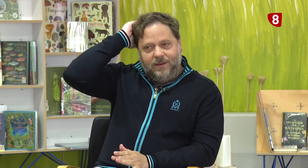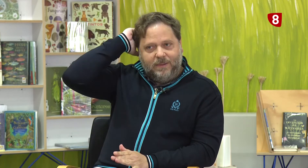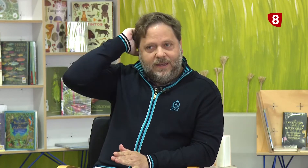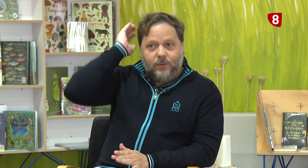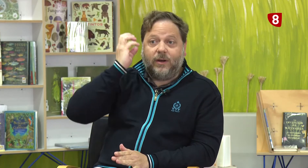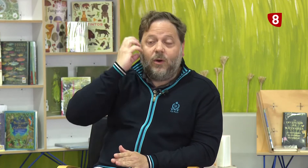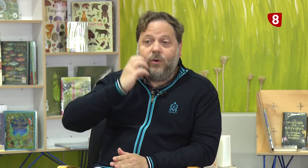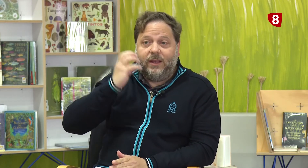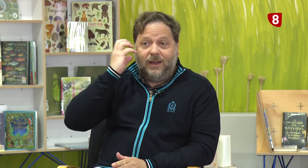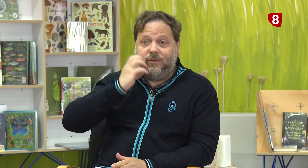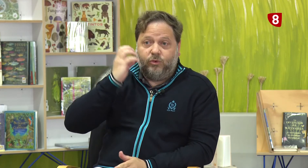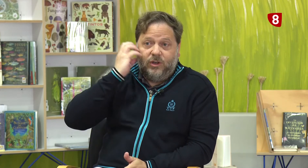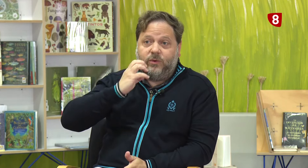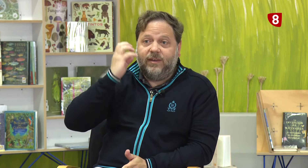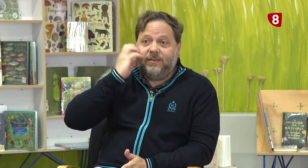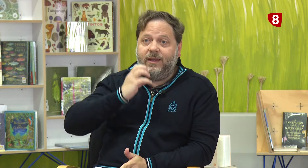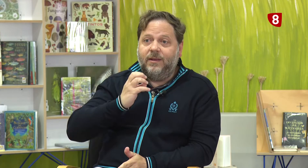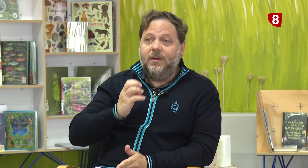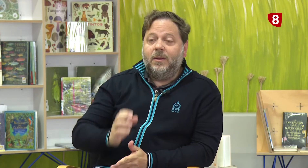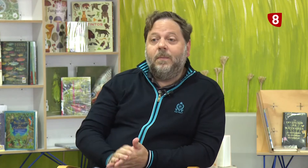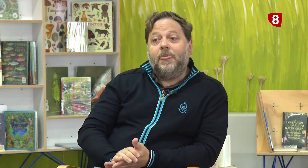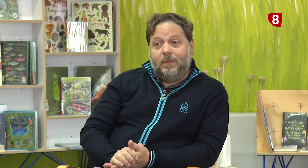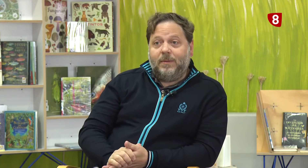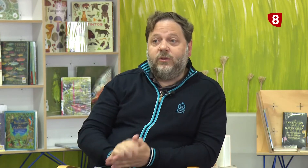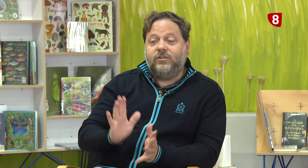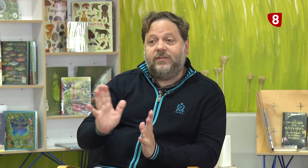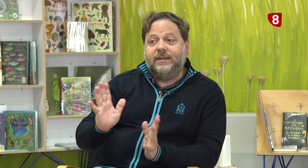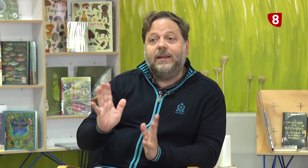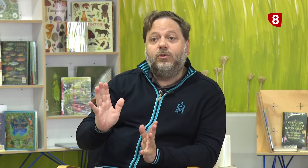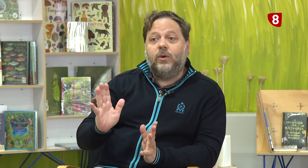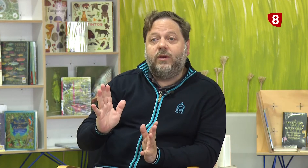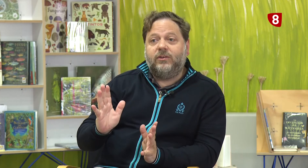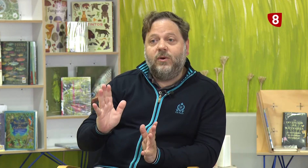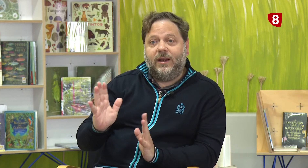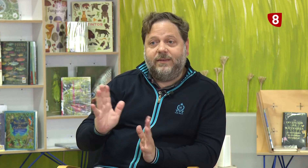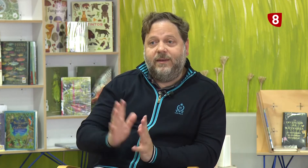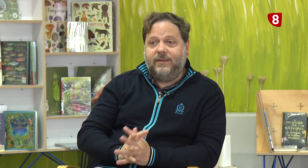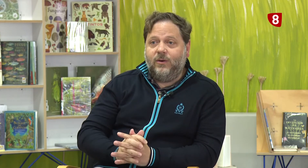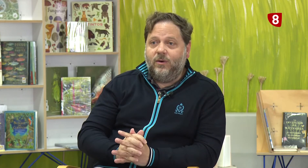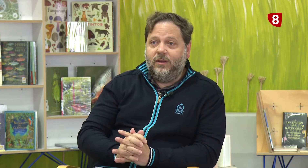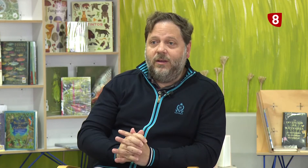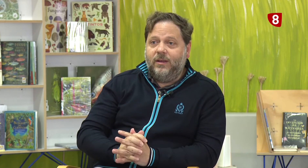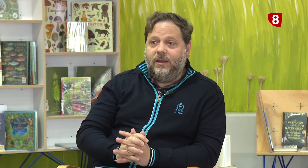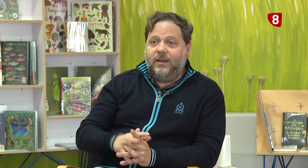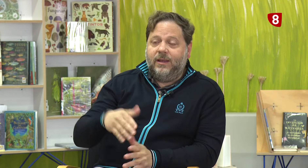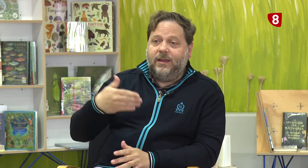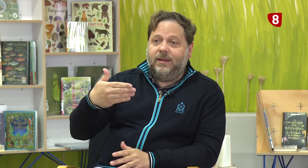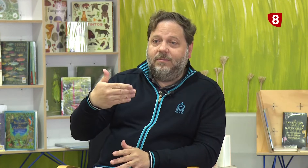el peinado, Rajoy, su signo es este. La barba. La barba, entonces, se intenta buscar un rasgo característico